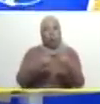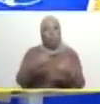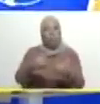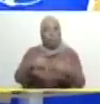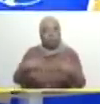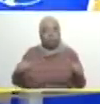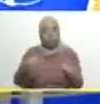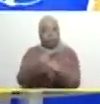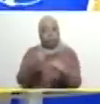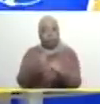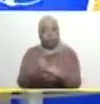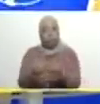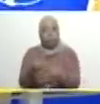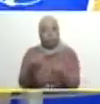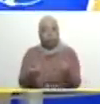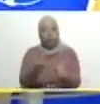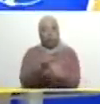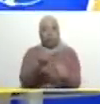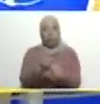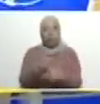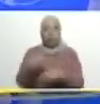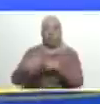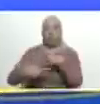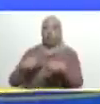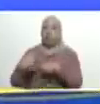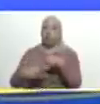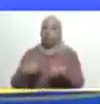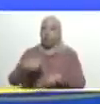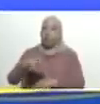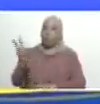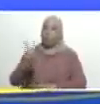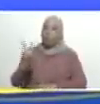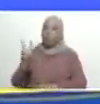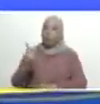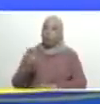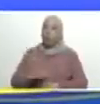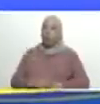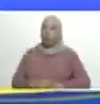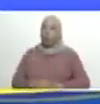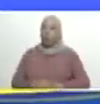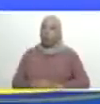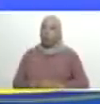potencialidades de tener hectáreas para la producción, porque la crisis climática